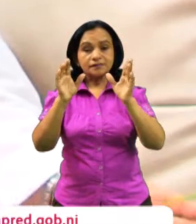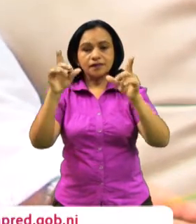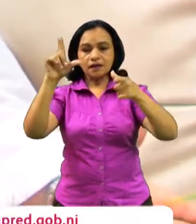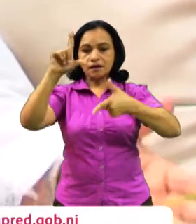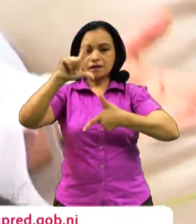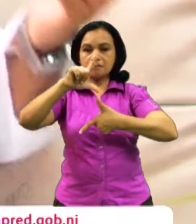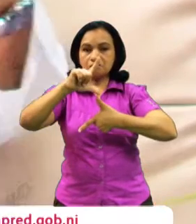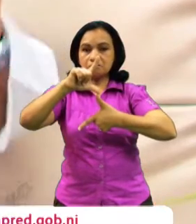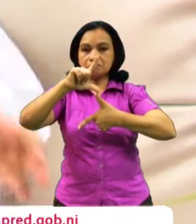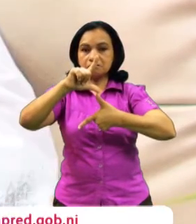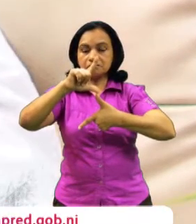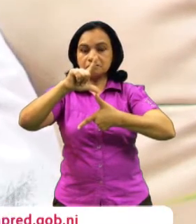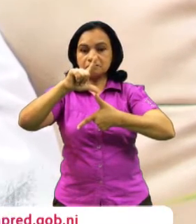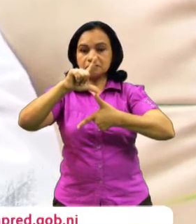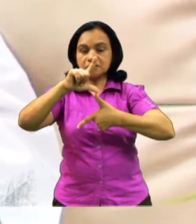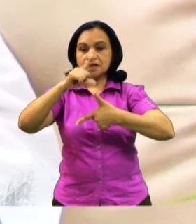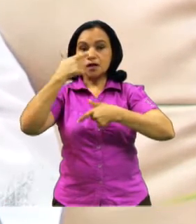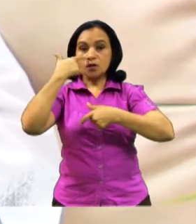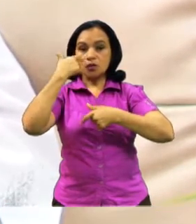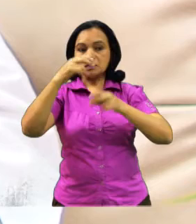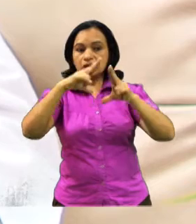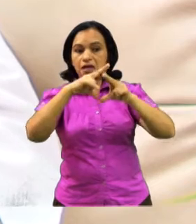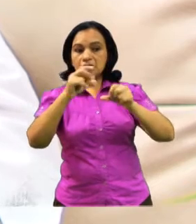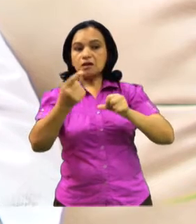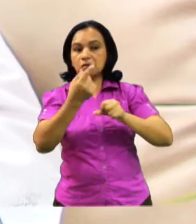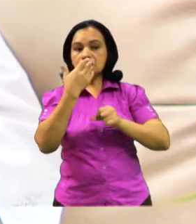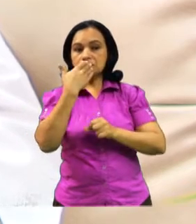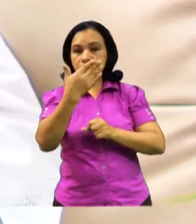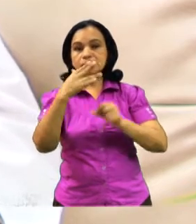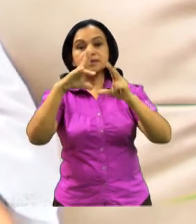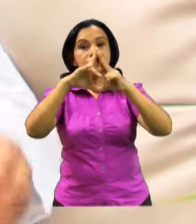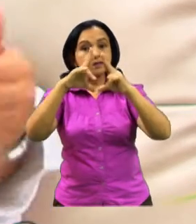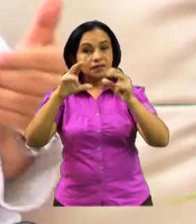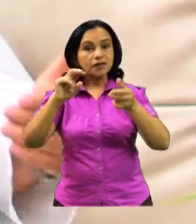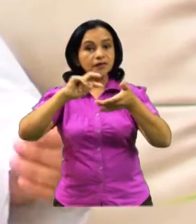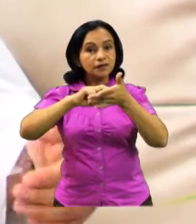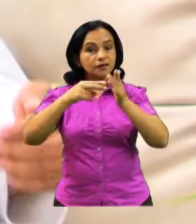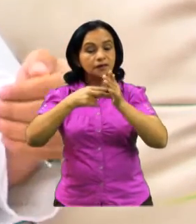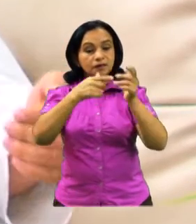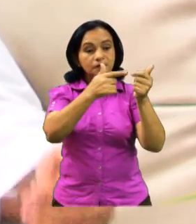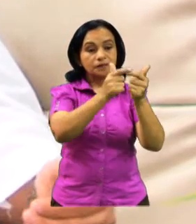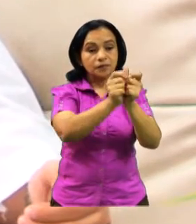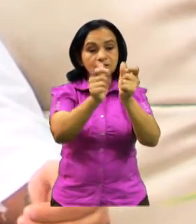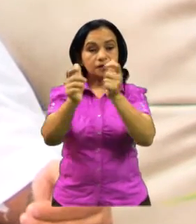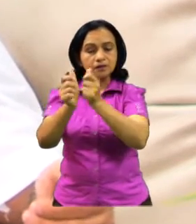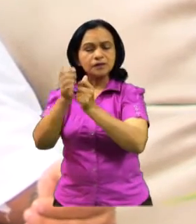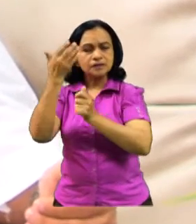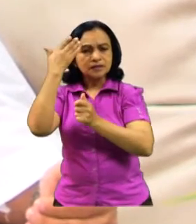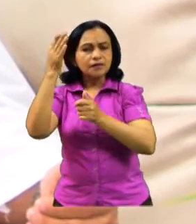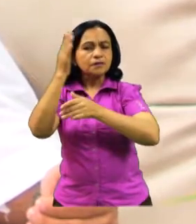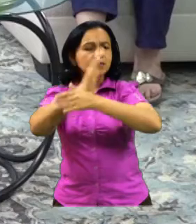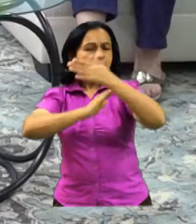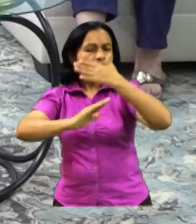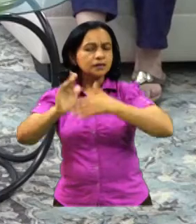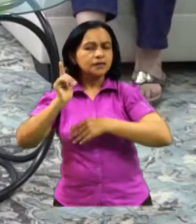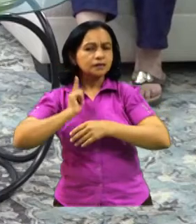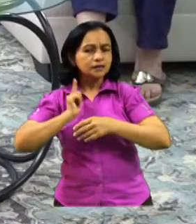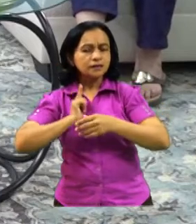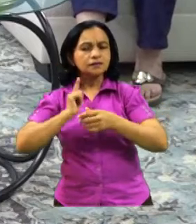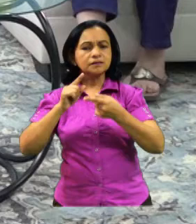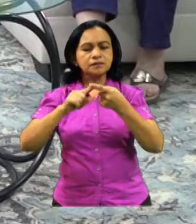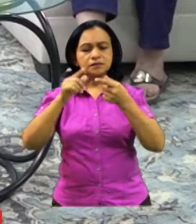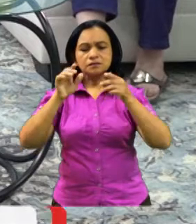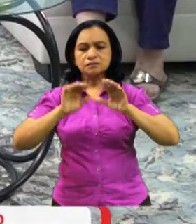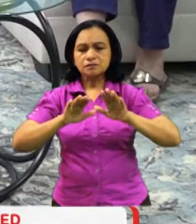nivel latinoamericano es reconocido con Nicaragua. Y esto implica que por sector nosotros sabemos cuántas personas con discapacidad físico-motora